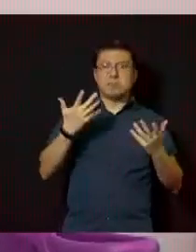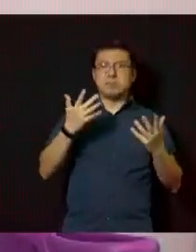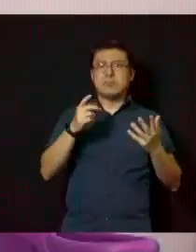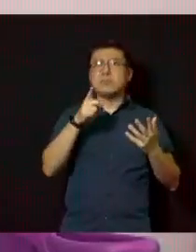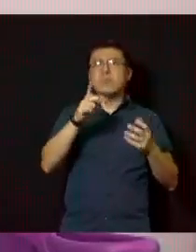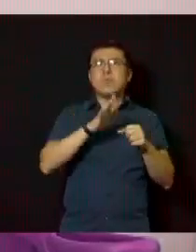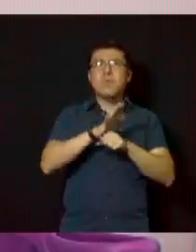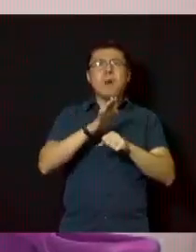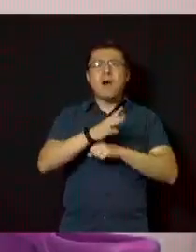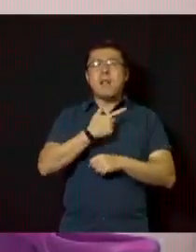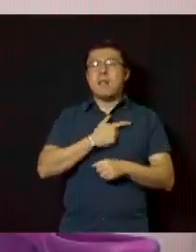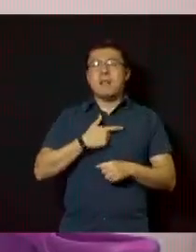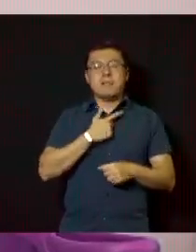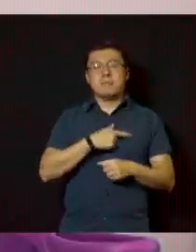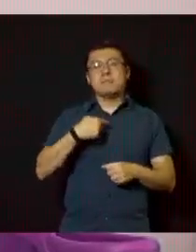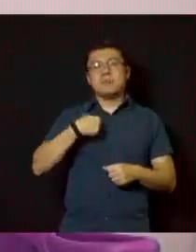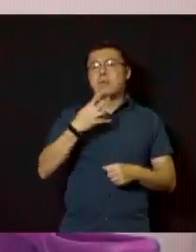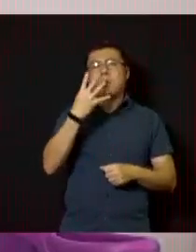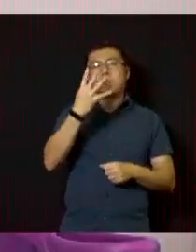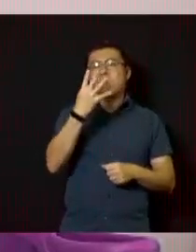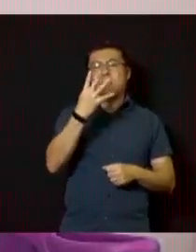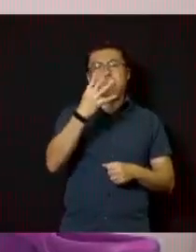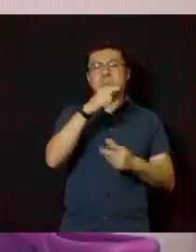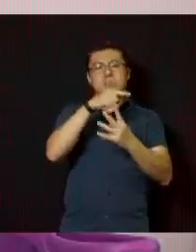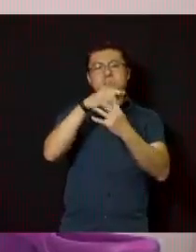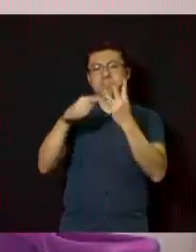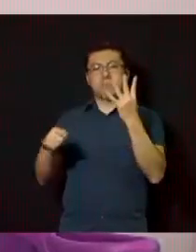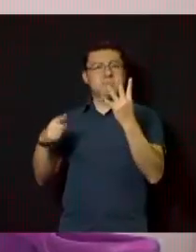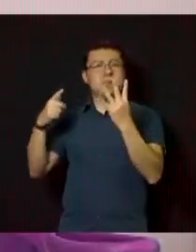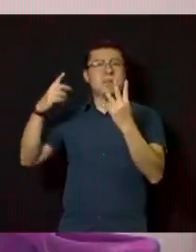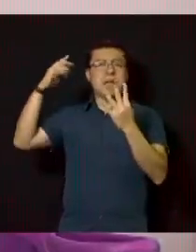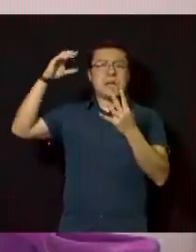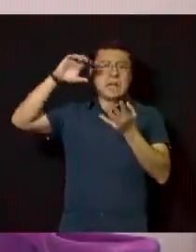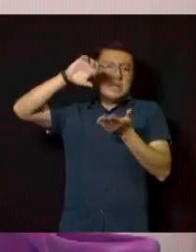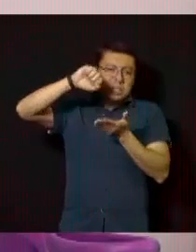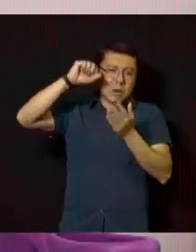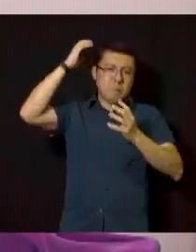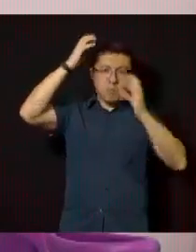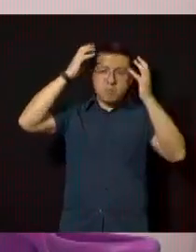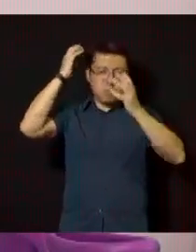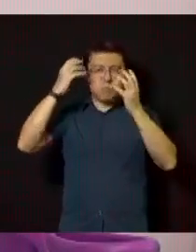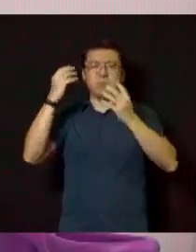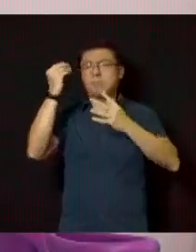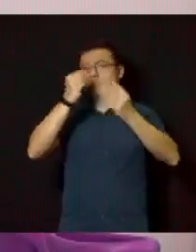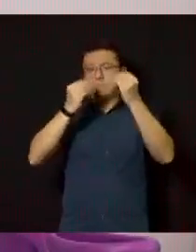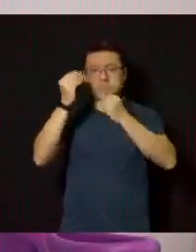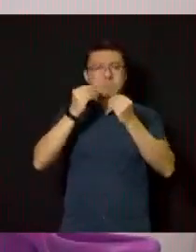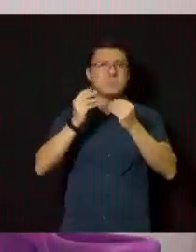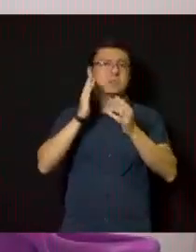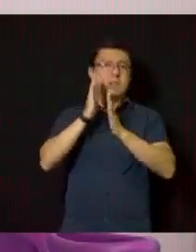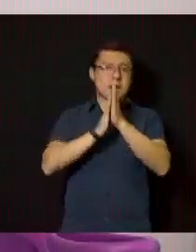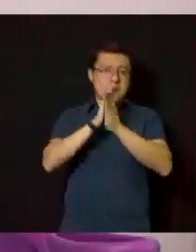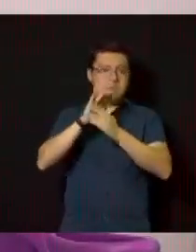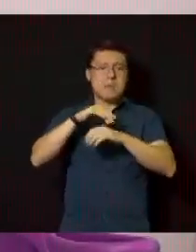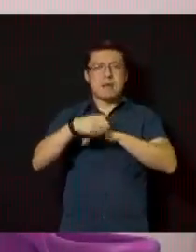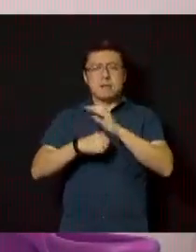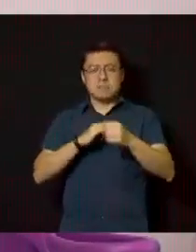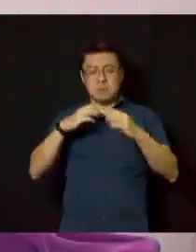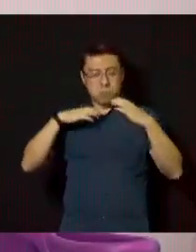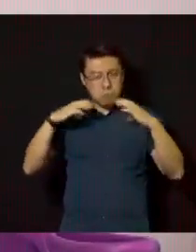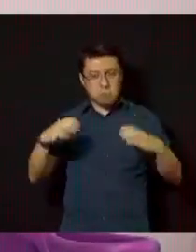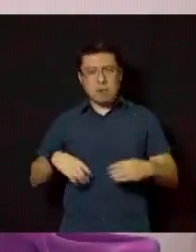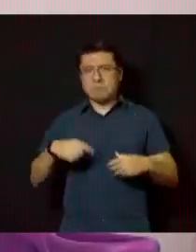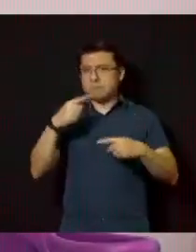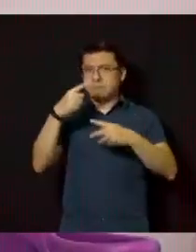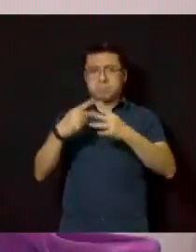queramos. Es más, yo lo hago con las 4. Distribuyo champús, mi cosmética, las cremas faciales, las corporales. Porque quiero